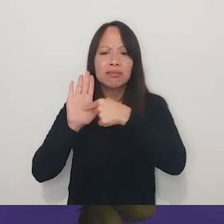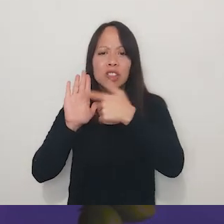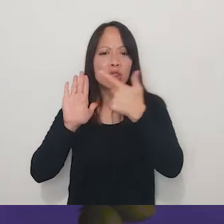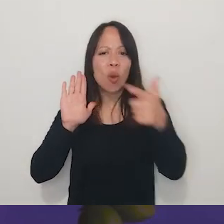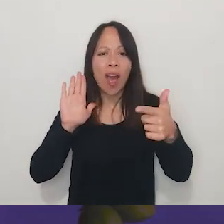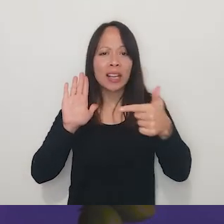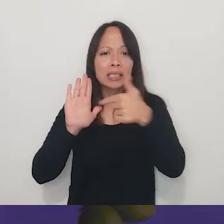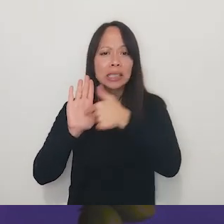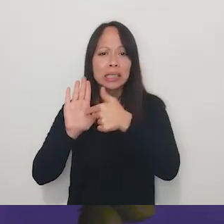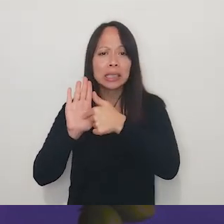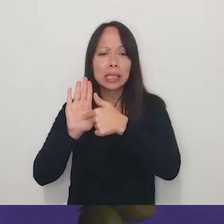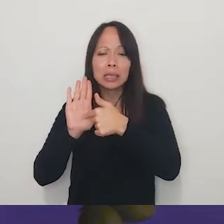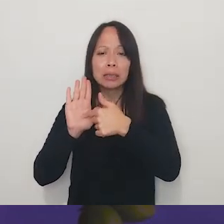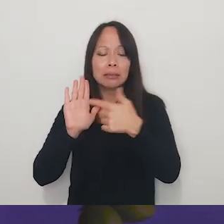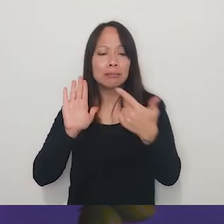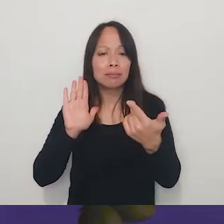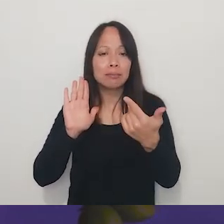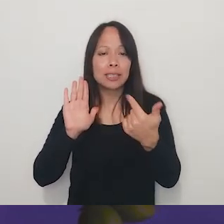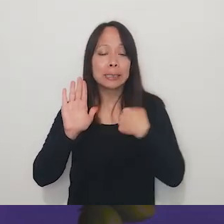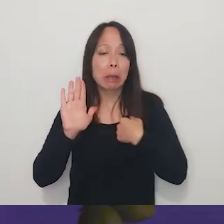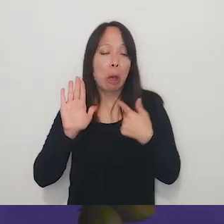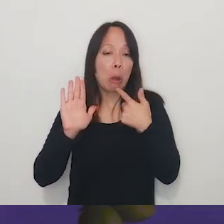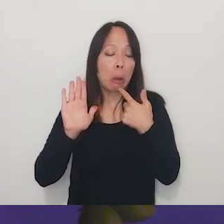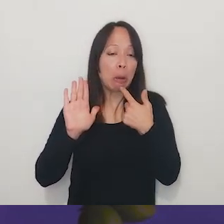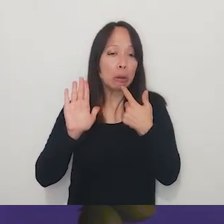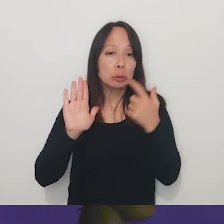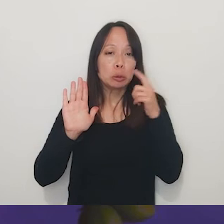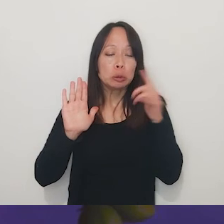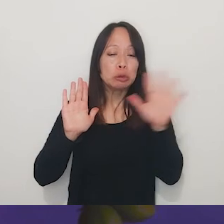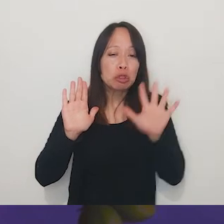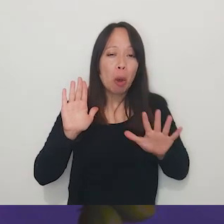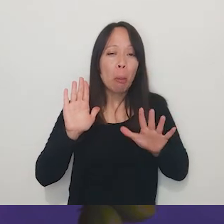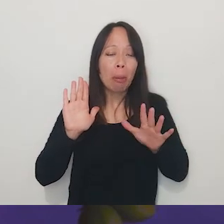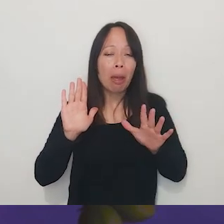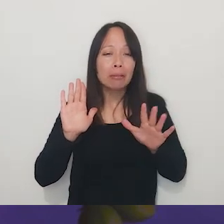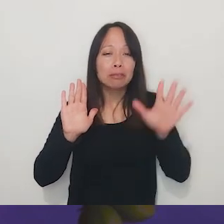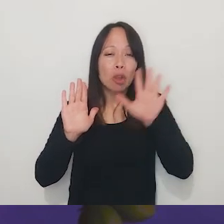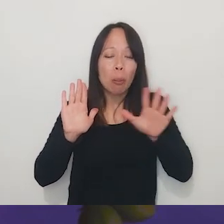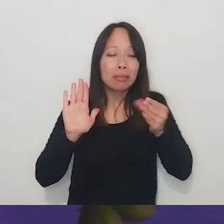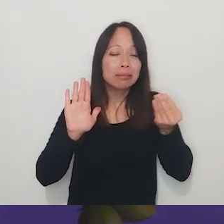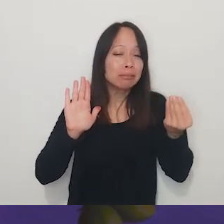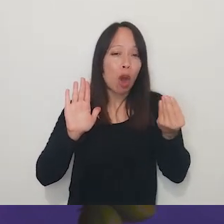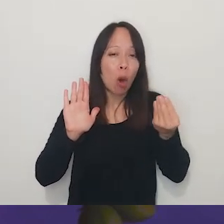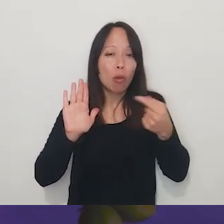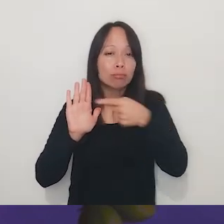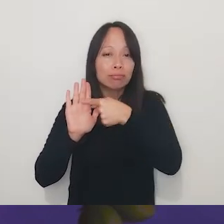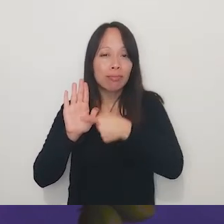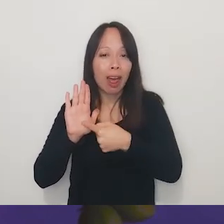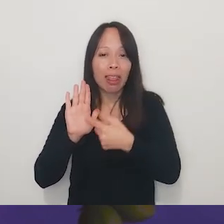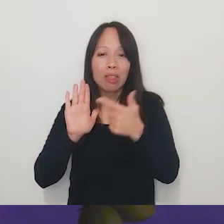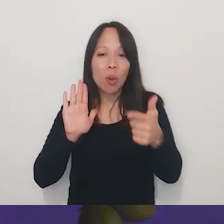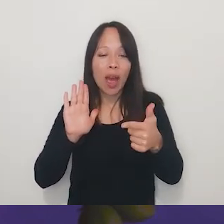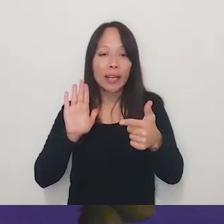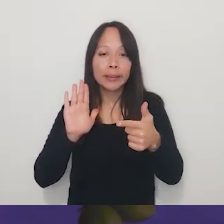no lo podría haber sospechado porque no estaban iluminados todavía. Y un dato importante es que el promedio de